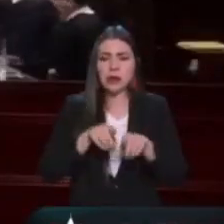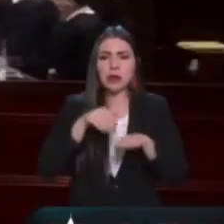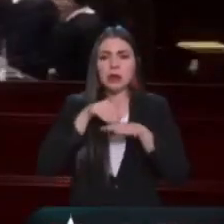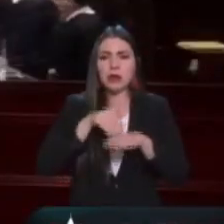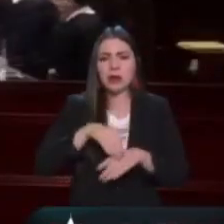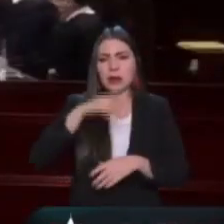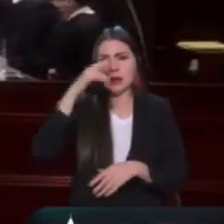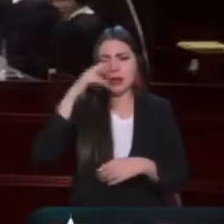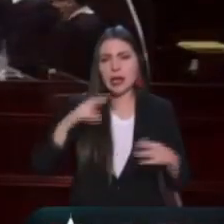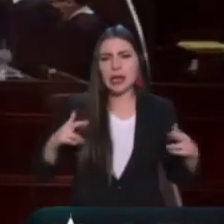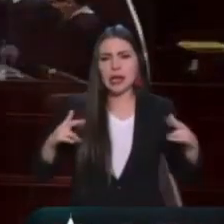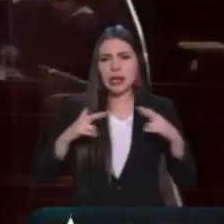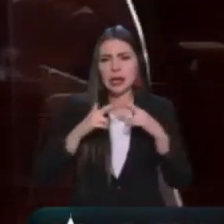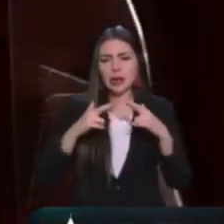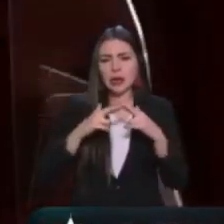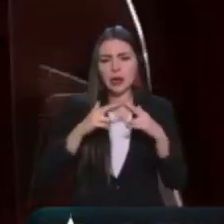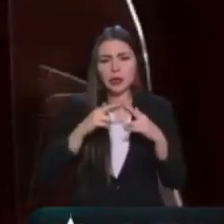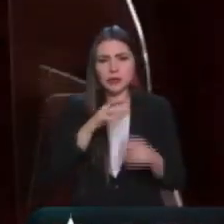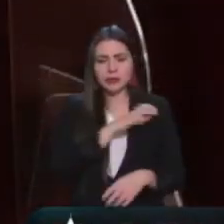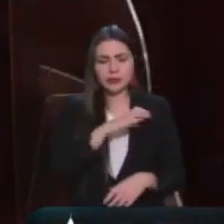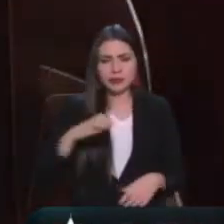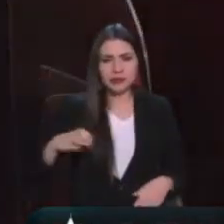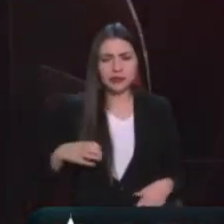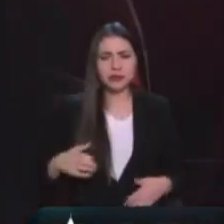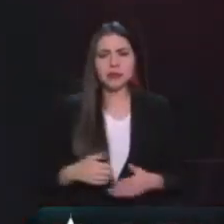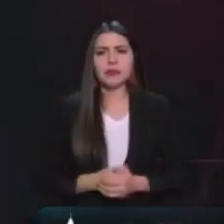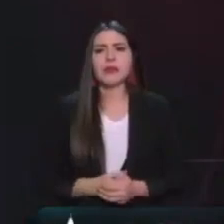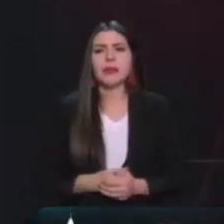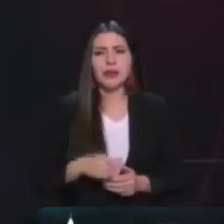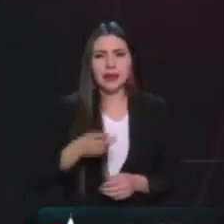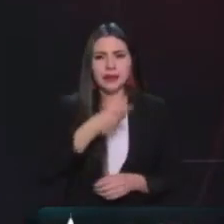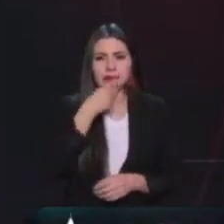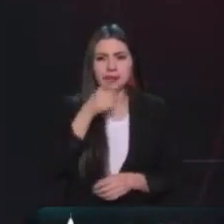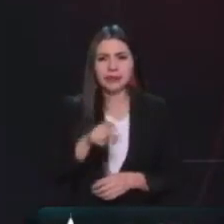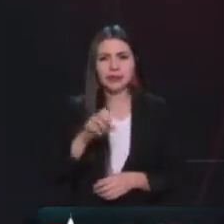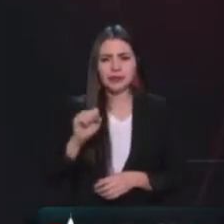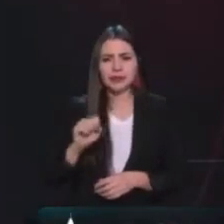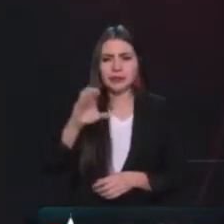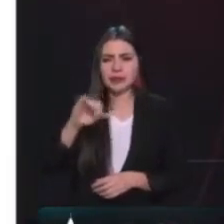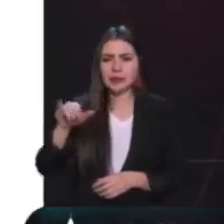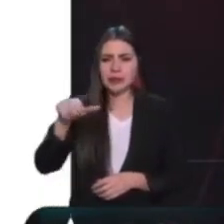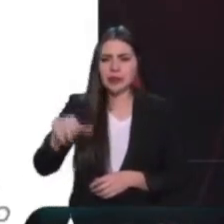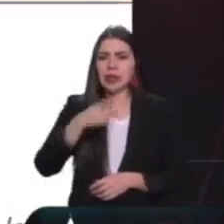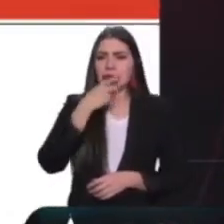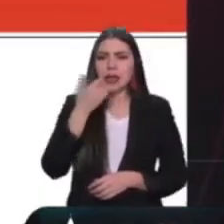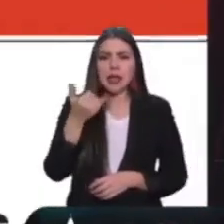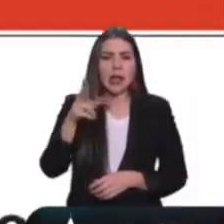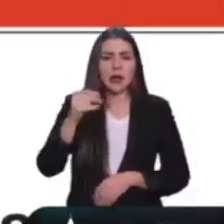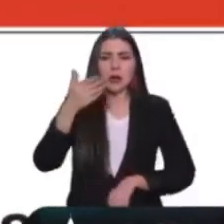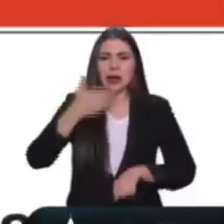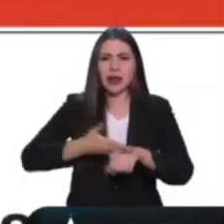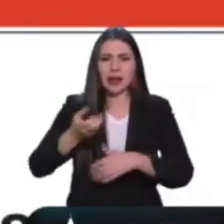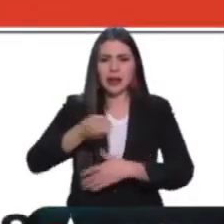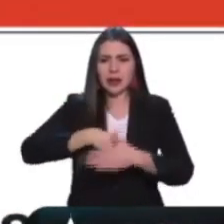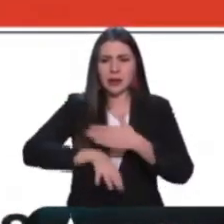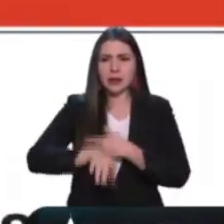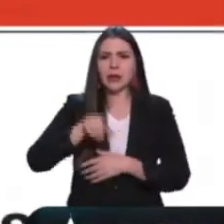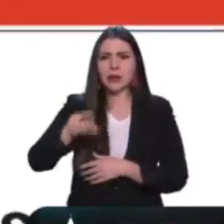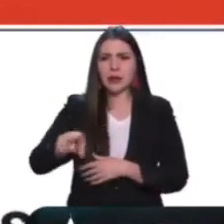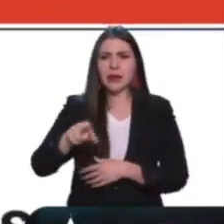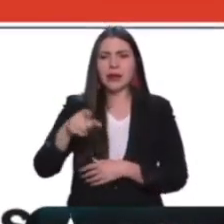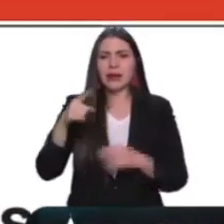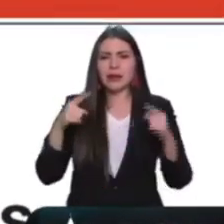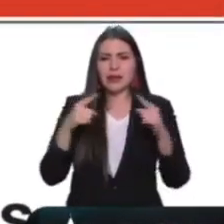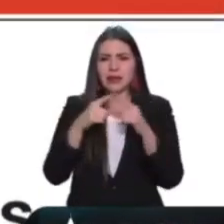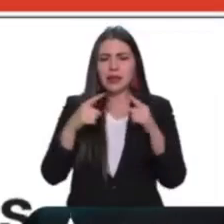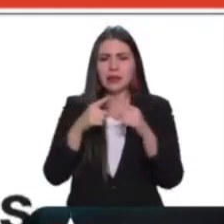Luego de que la Suprema Corte de Justicia de la Nación falló en favor de despenalizar el aborto, la Iglesia Católica Mexicana criticó en su edición dominical del semanario